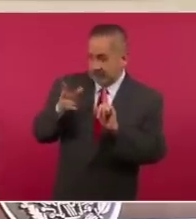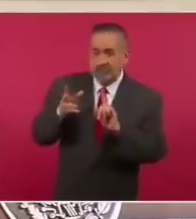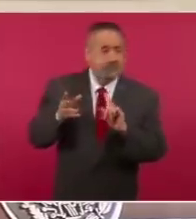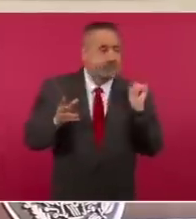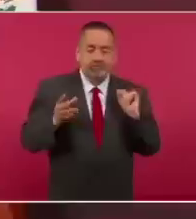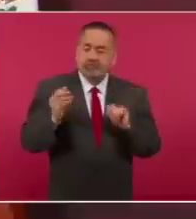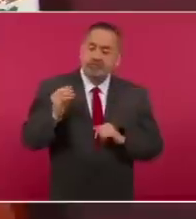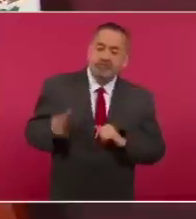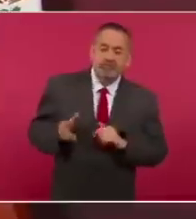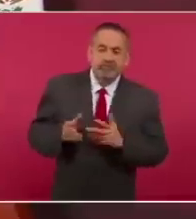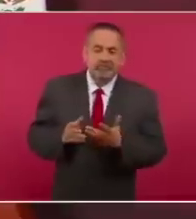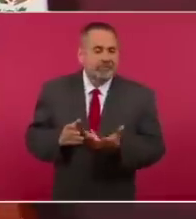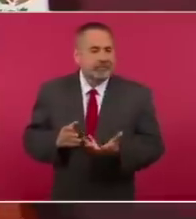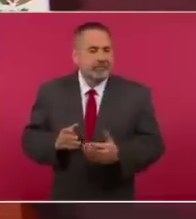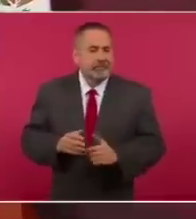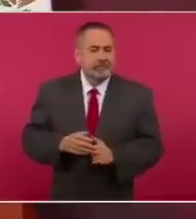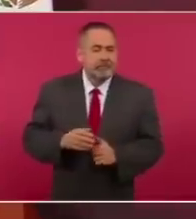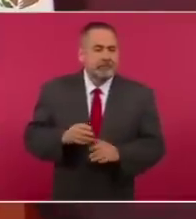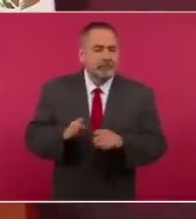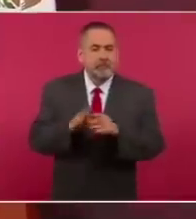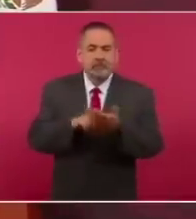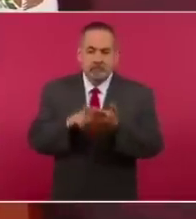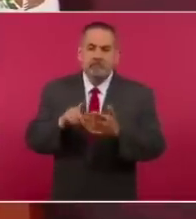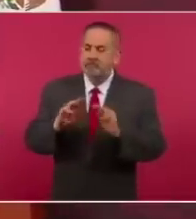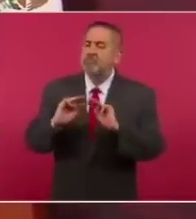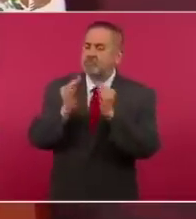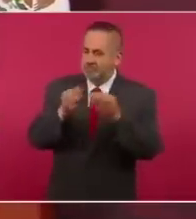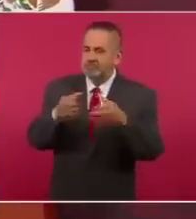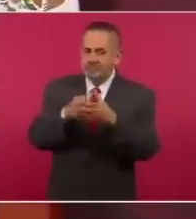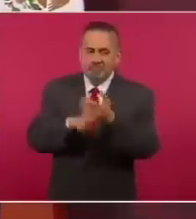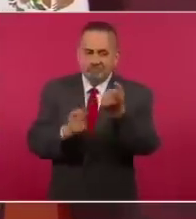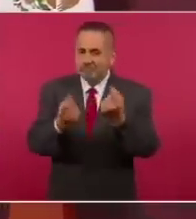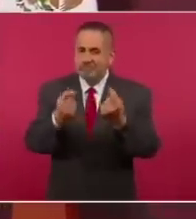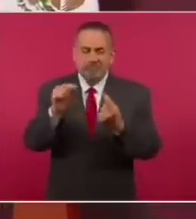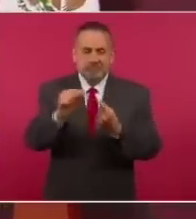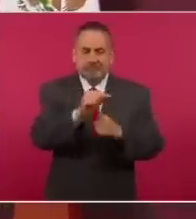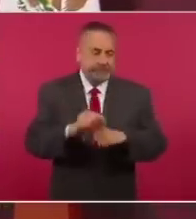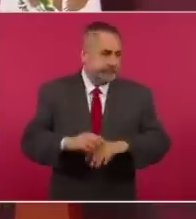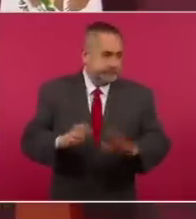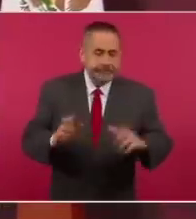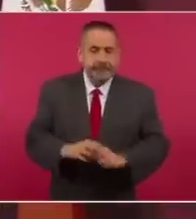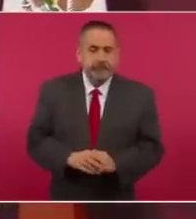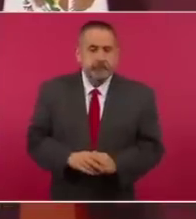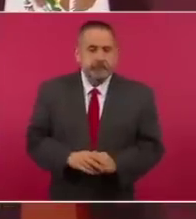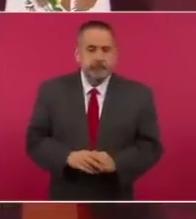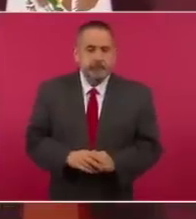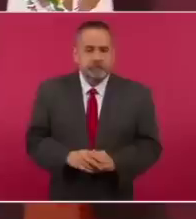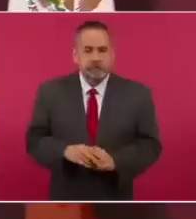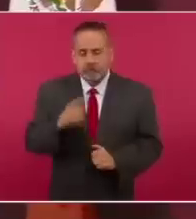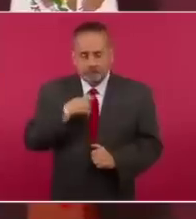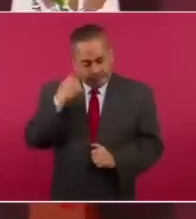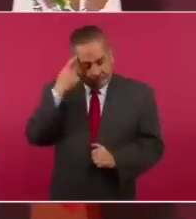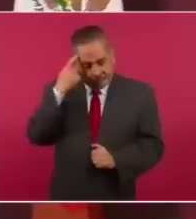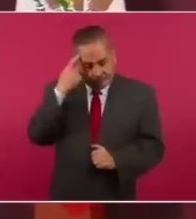Y que en algunos casos están vinculados con la delincuencia organizada. De ahí que se